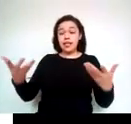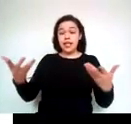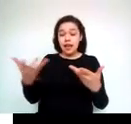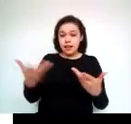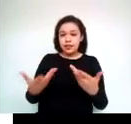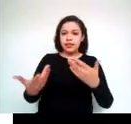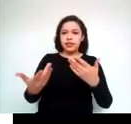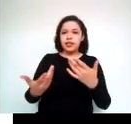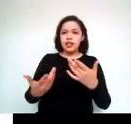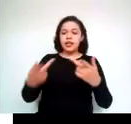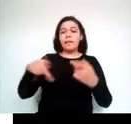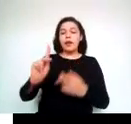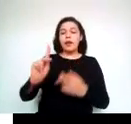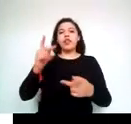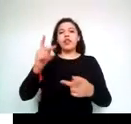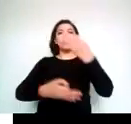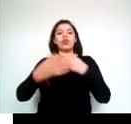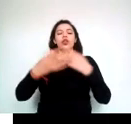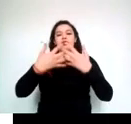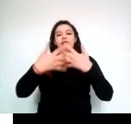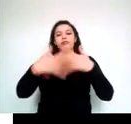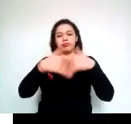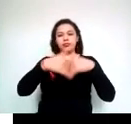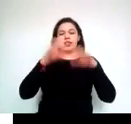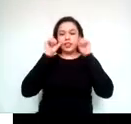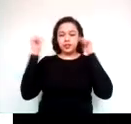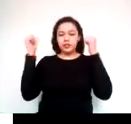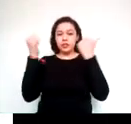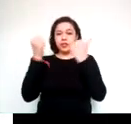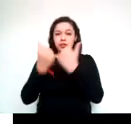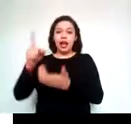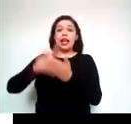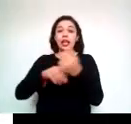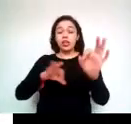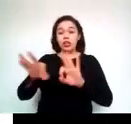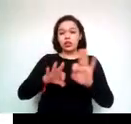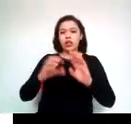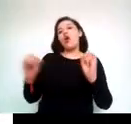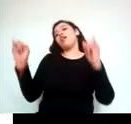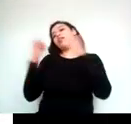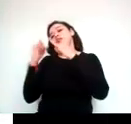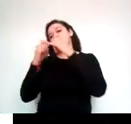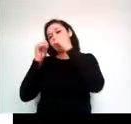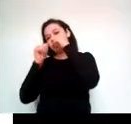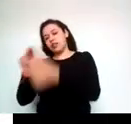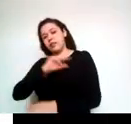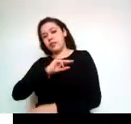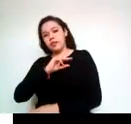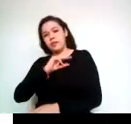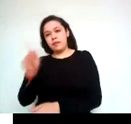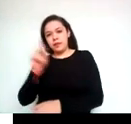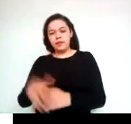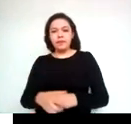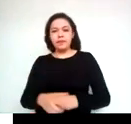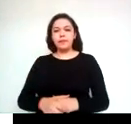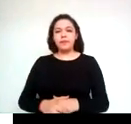de la compañía, o todas las funciones de la compañía, de las organizaciones, o en este caso de nuestras instituciones de asistencia pública. En